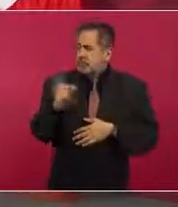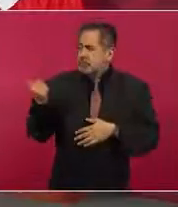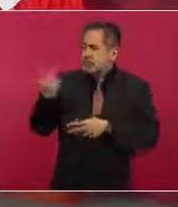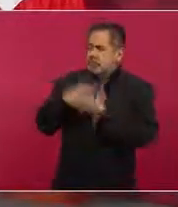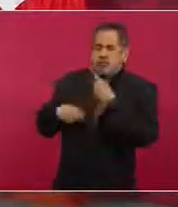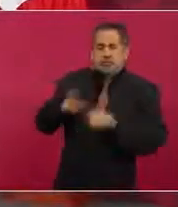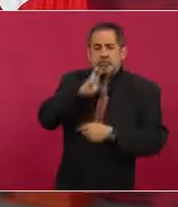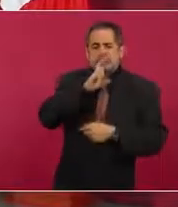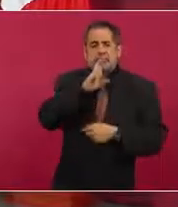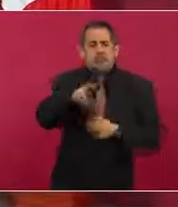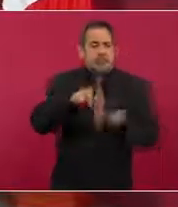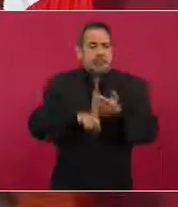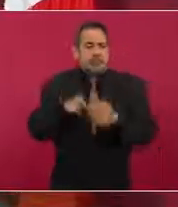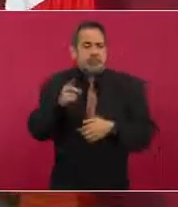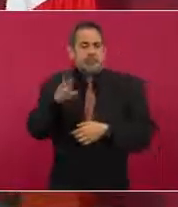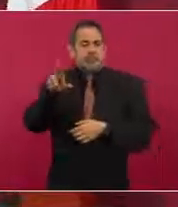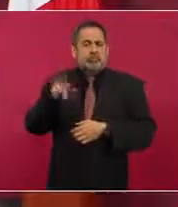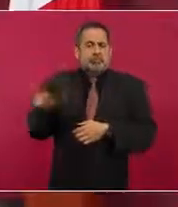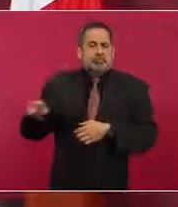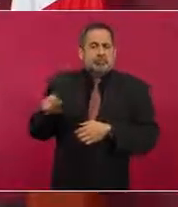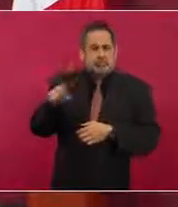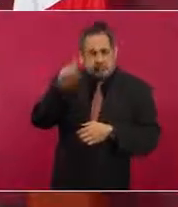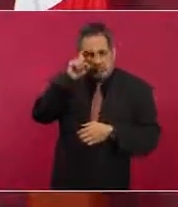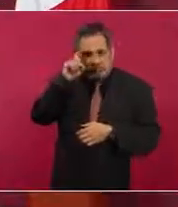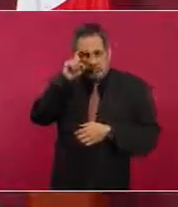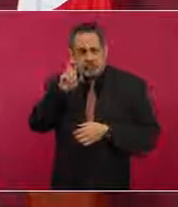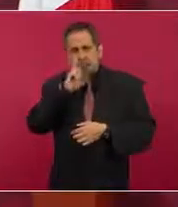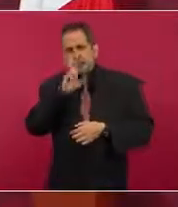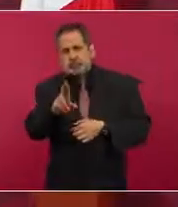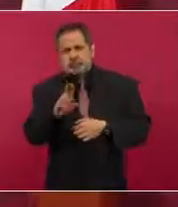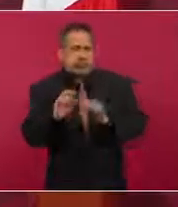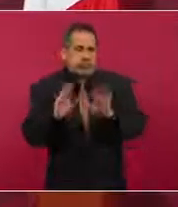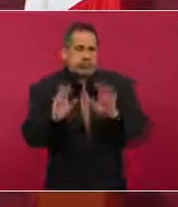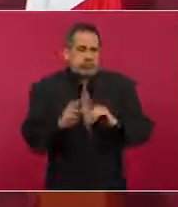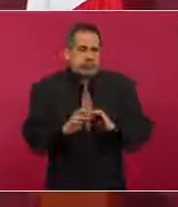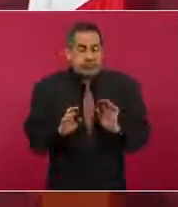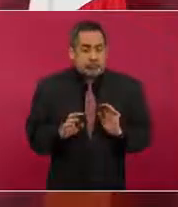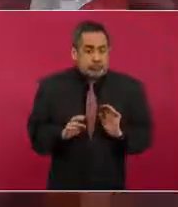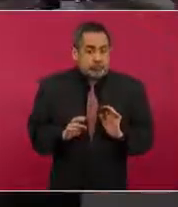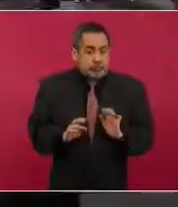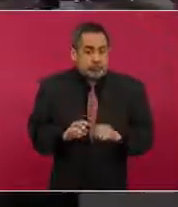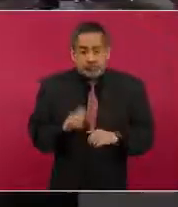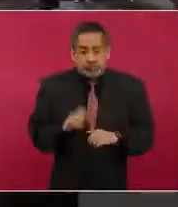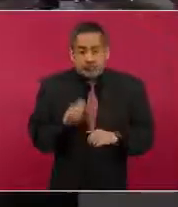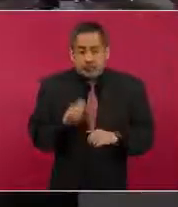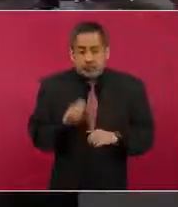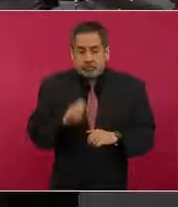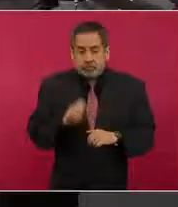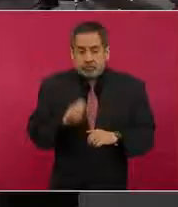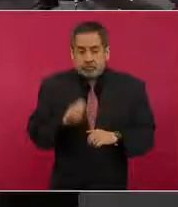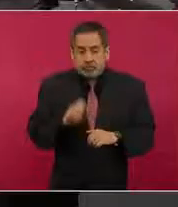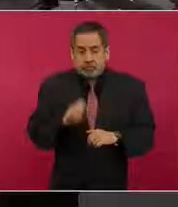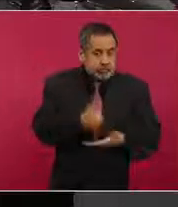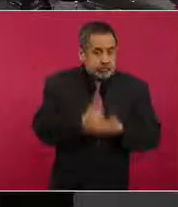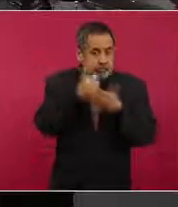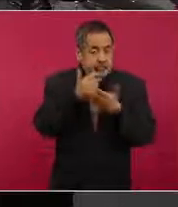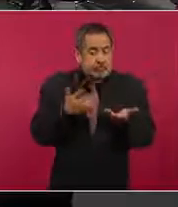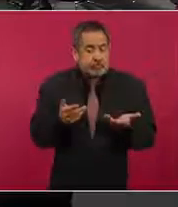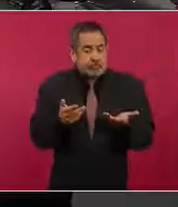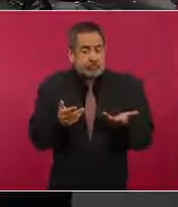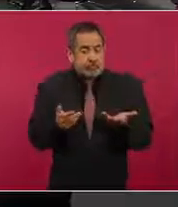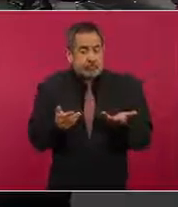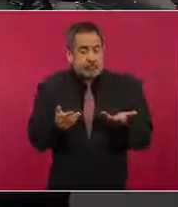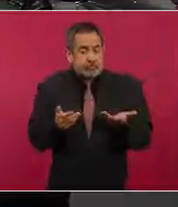contestarlo el doctor Hugo López-Gatell. Pero también todo el que quiera ayudar y